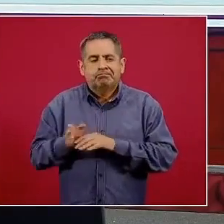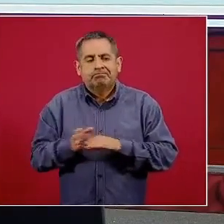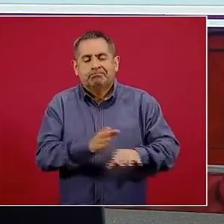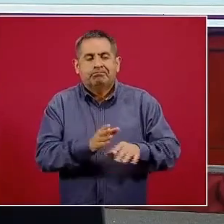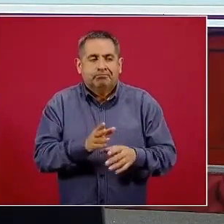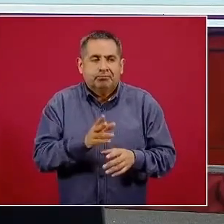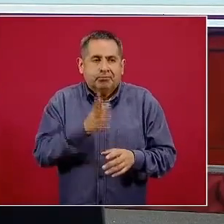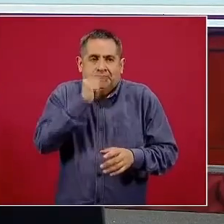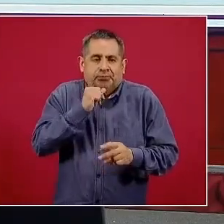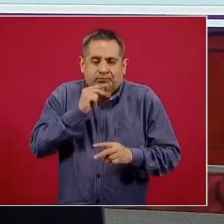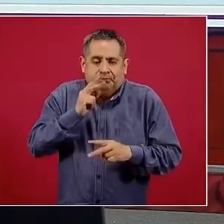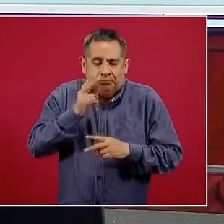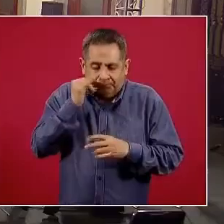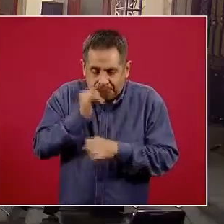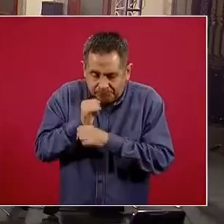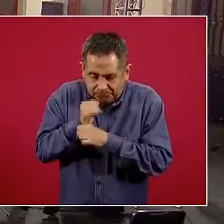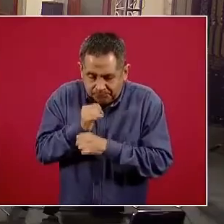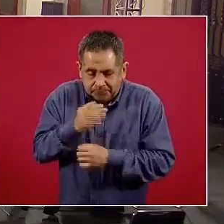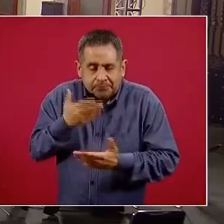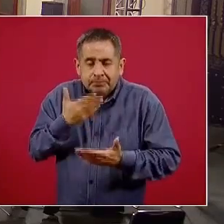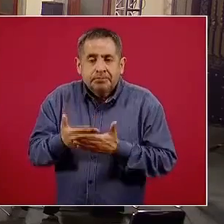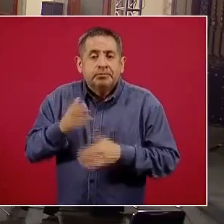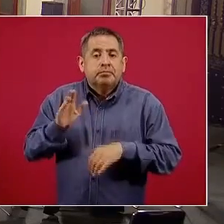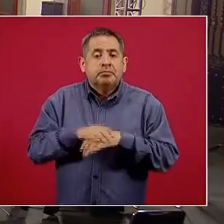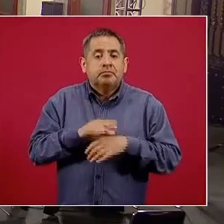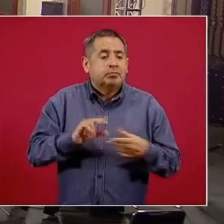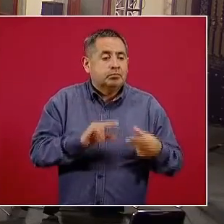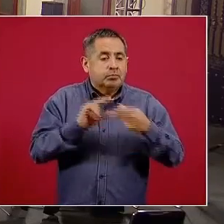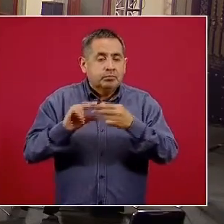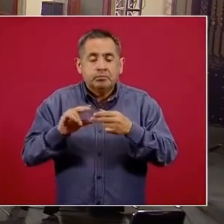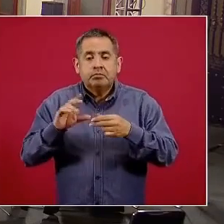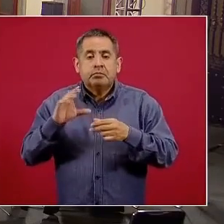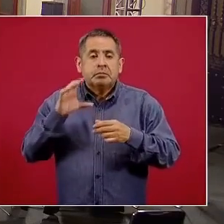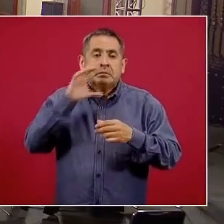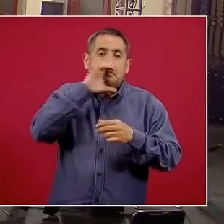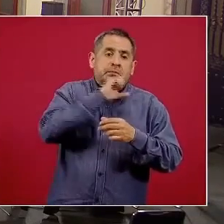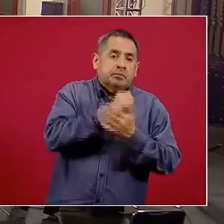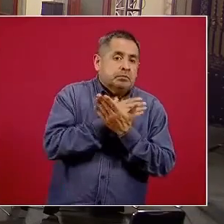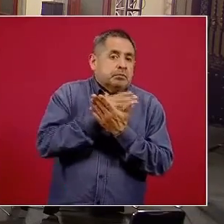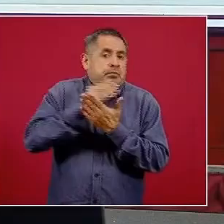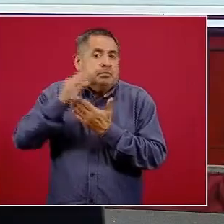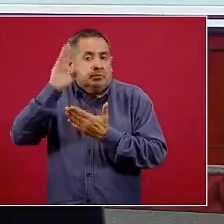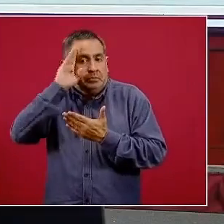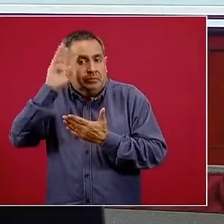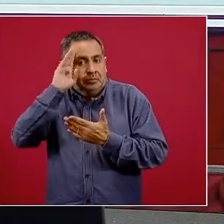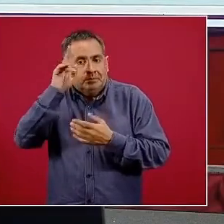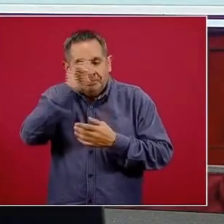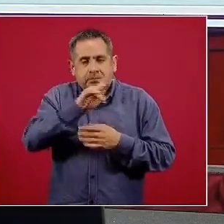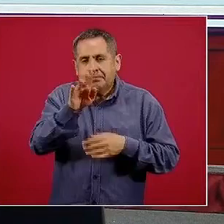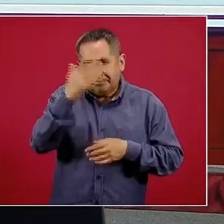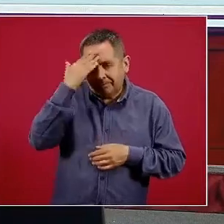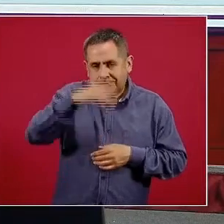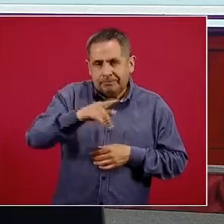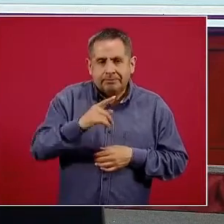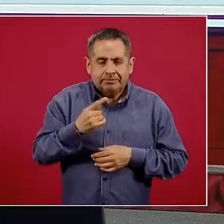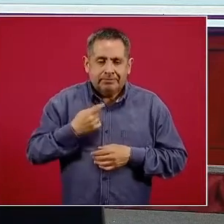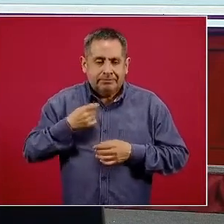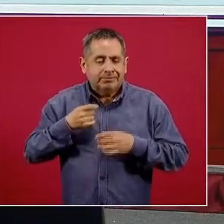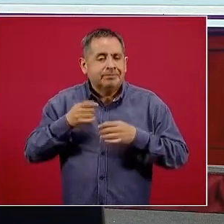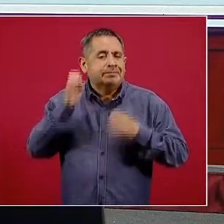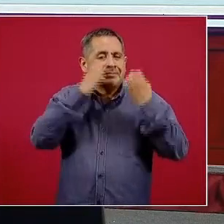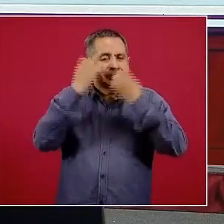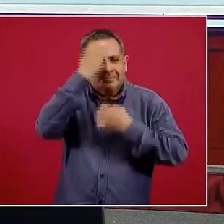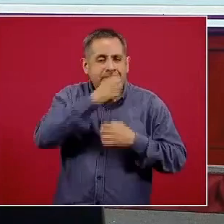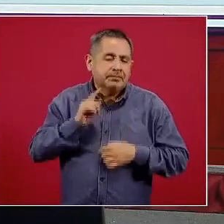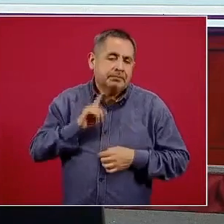ser rechazada, pudiera ser rechazada porque no llegó en la temperatura adecuada. Recordemos que las muestras de hisopado faríngeo y nasofaríngeo